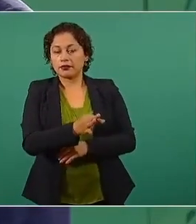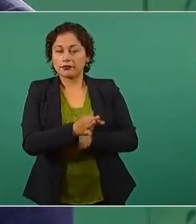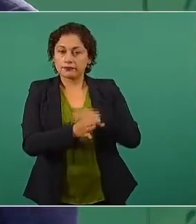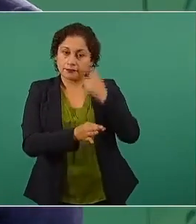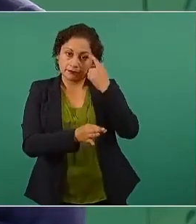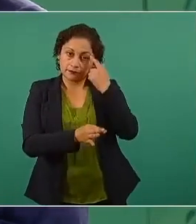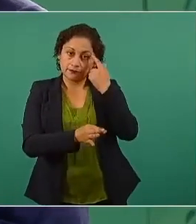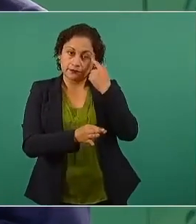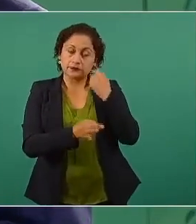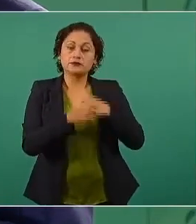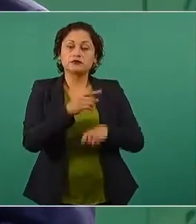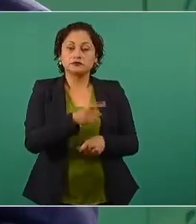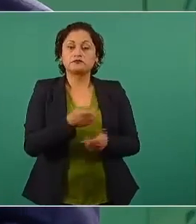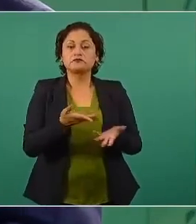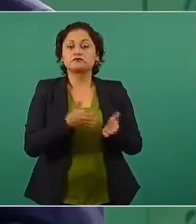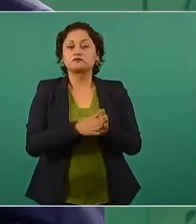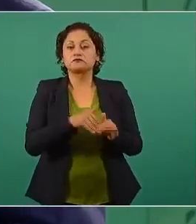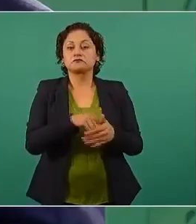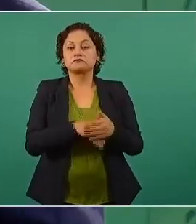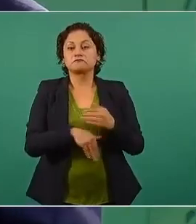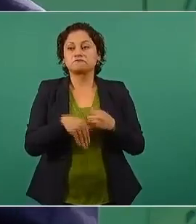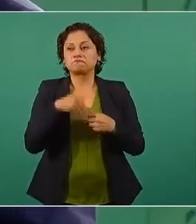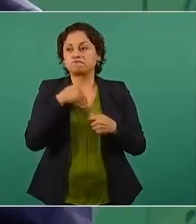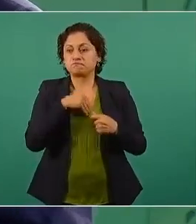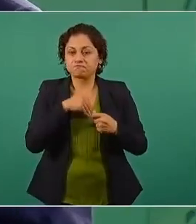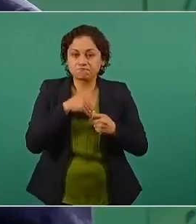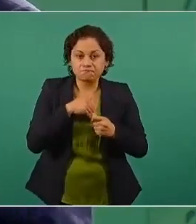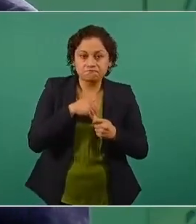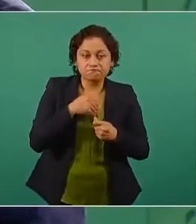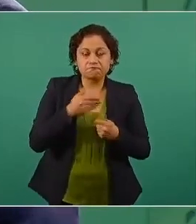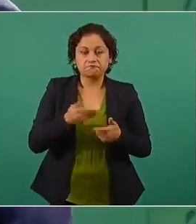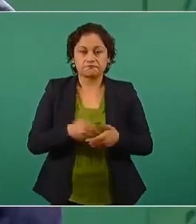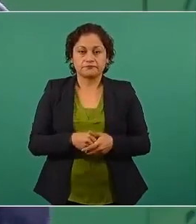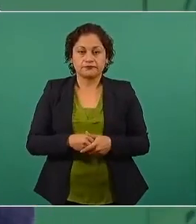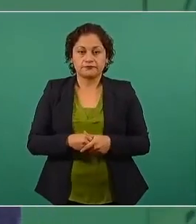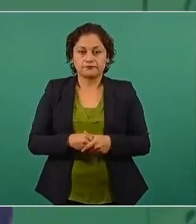te la metes a la camisa,